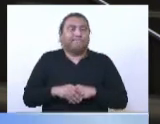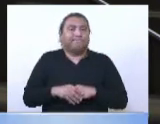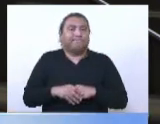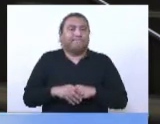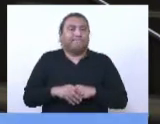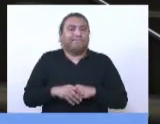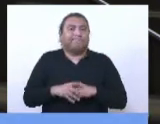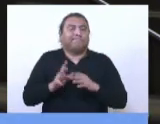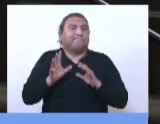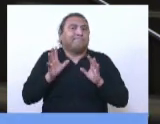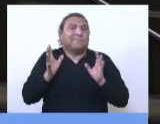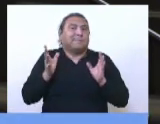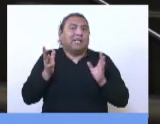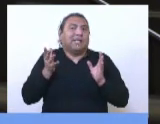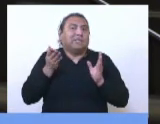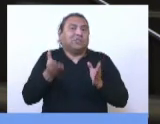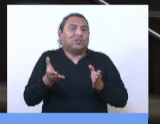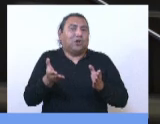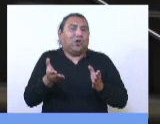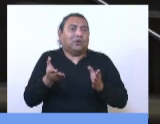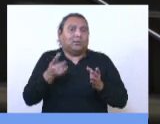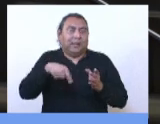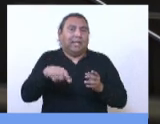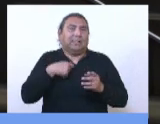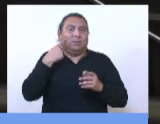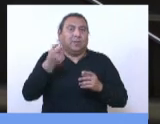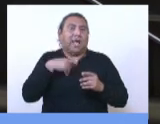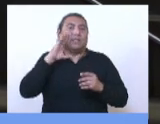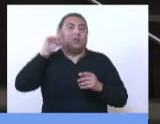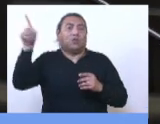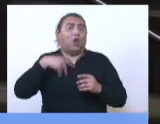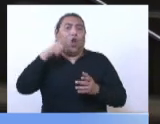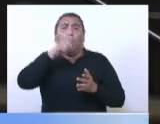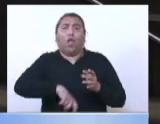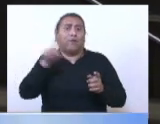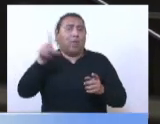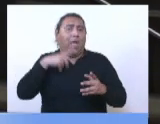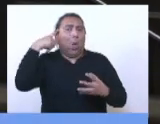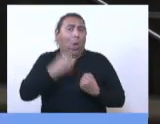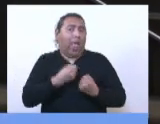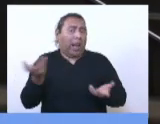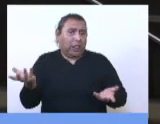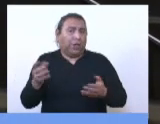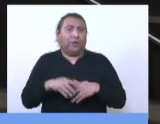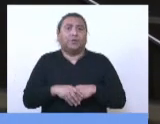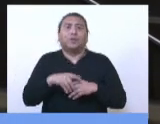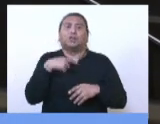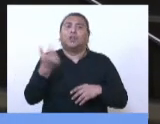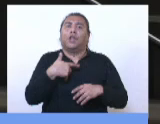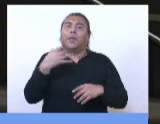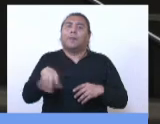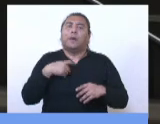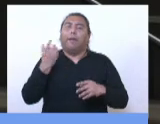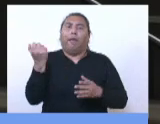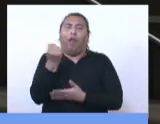bueno pero ese es fíjense ustedes que eeuu en su momento no nos firmó el acuerdo para poesía nosotros tendremos que levantar nuestra